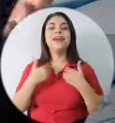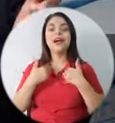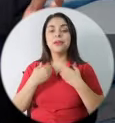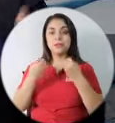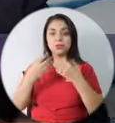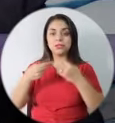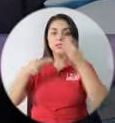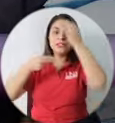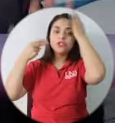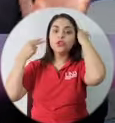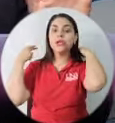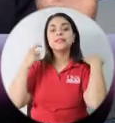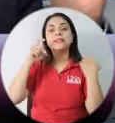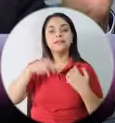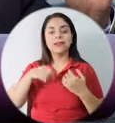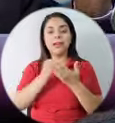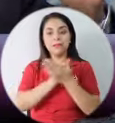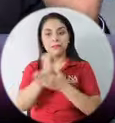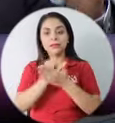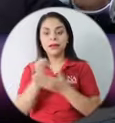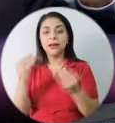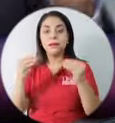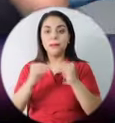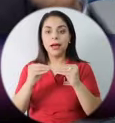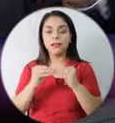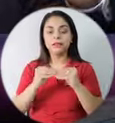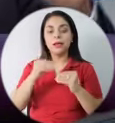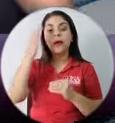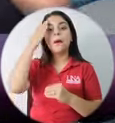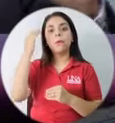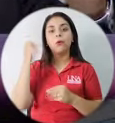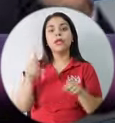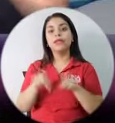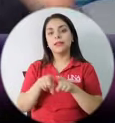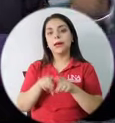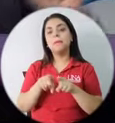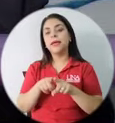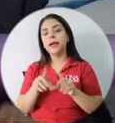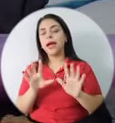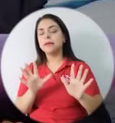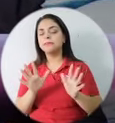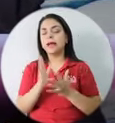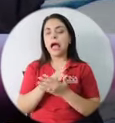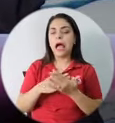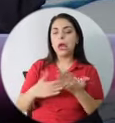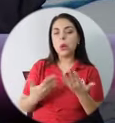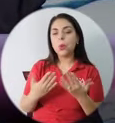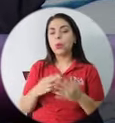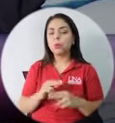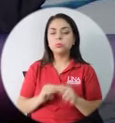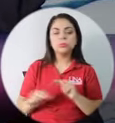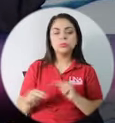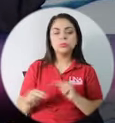muchas historias, ¿verdad?, que habría que investigar más, ¿verdad?, en términos de que también hay un juego especulativo, ¿verdad? Entonces,